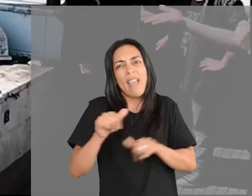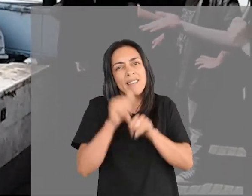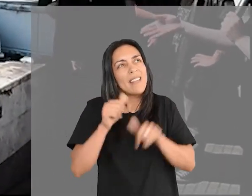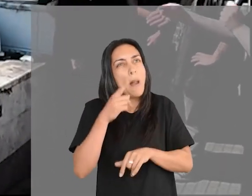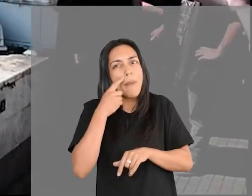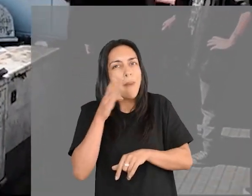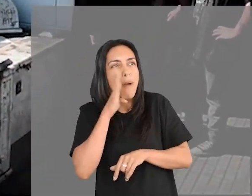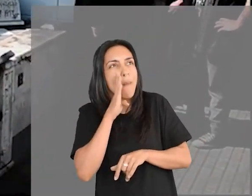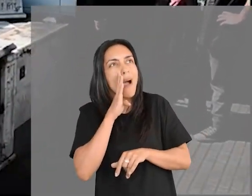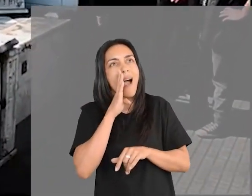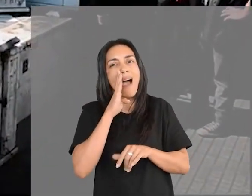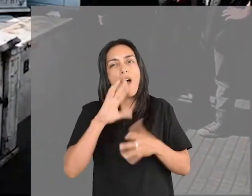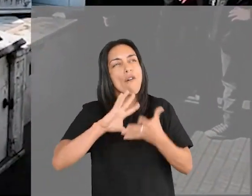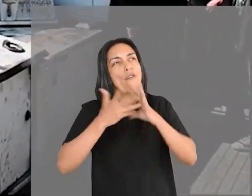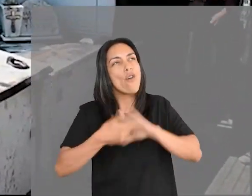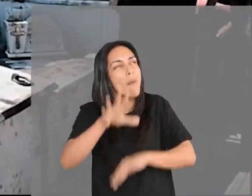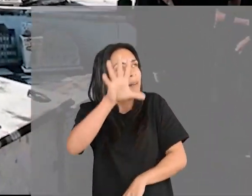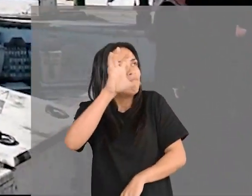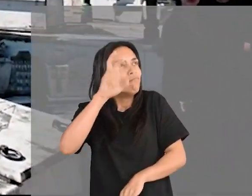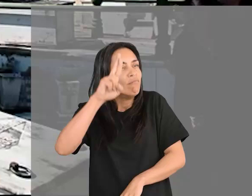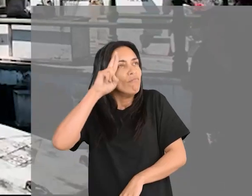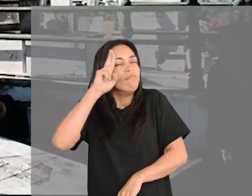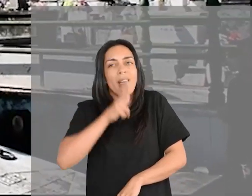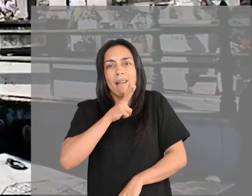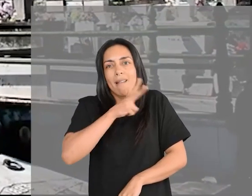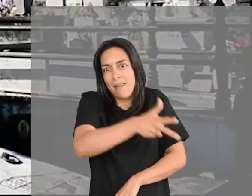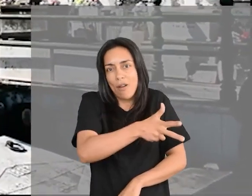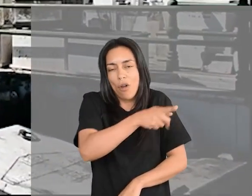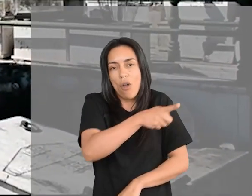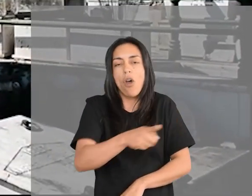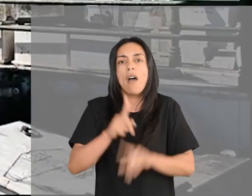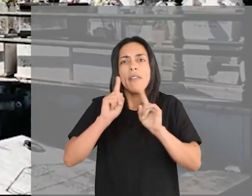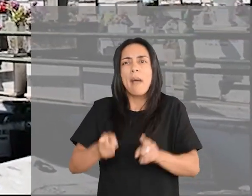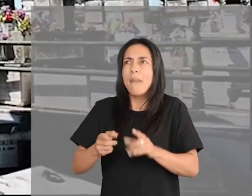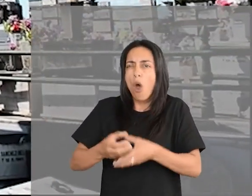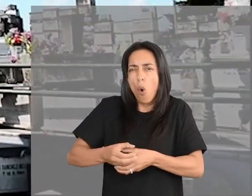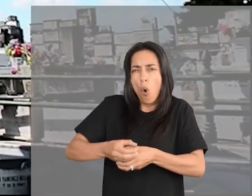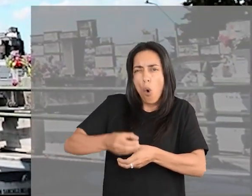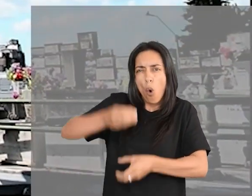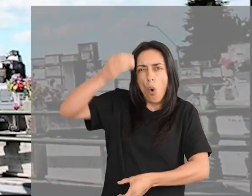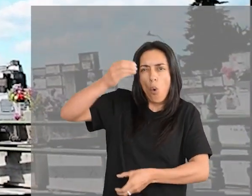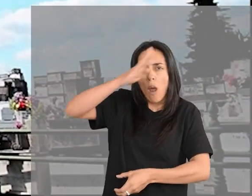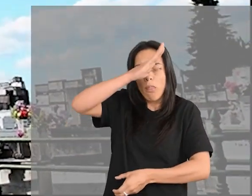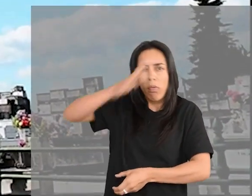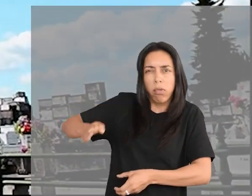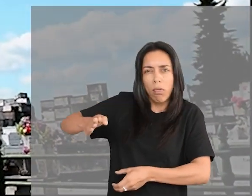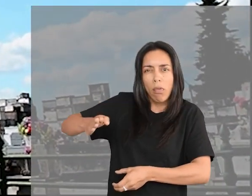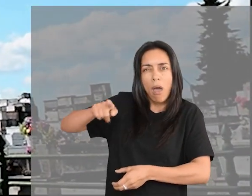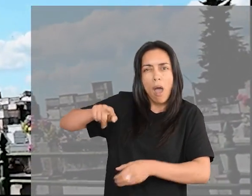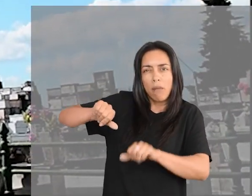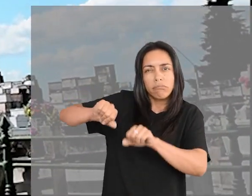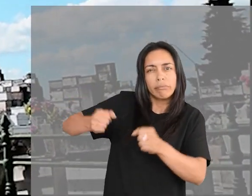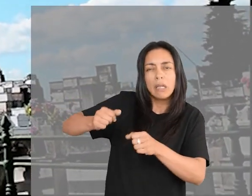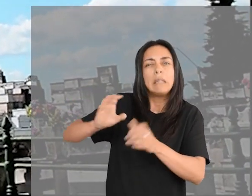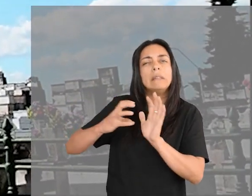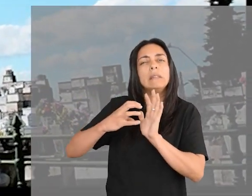hijo. Podemos ver una columna trunca que está partida, lo cual simboliza que no hay más